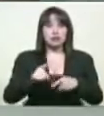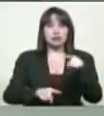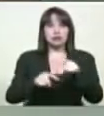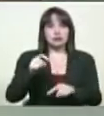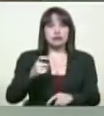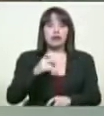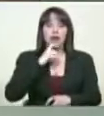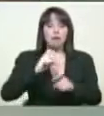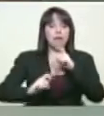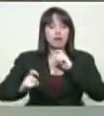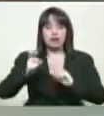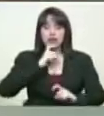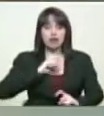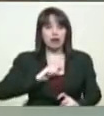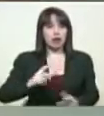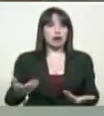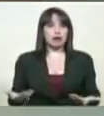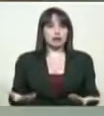envidia